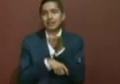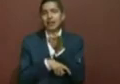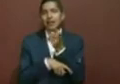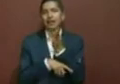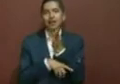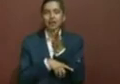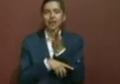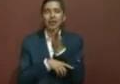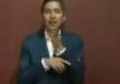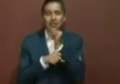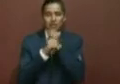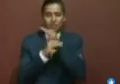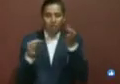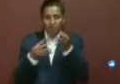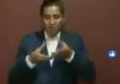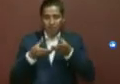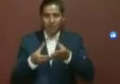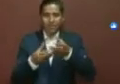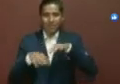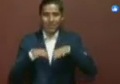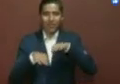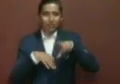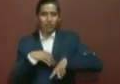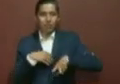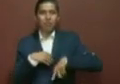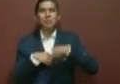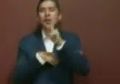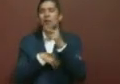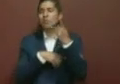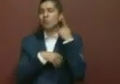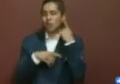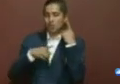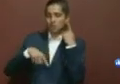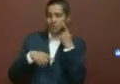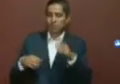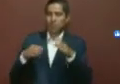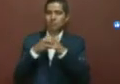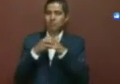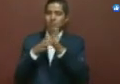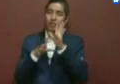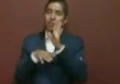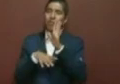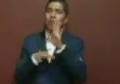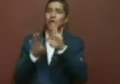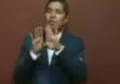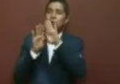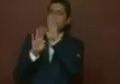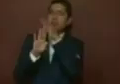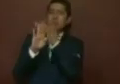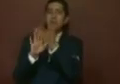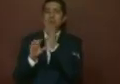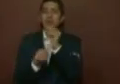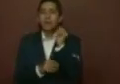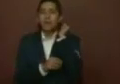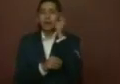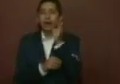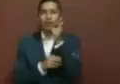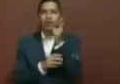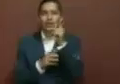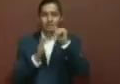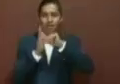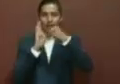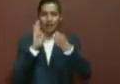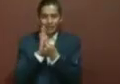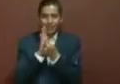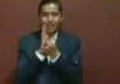en términos reales, sino más bien son posturas políticas que tampoco ni siquiera obedecen a un criterio técnico